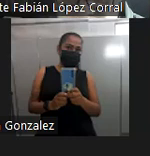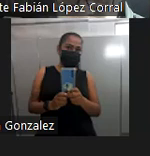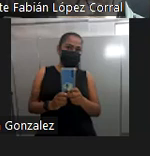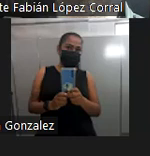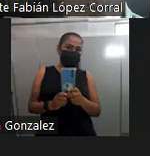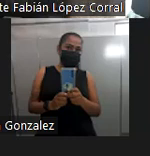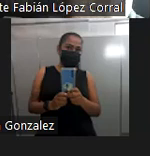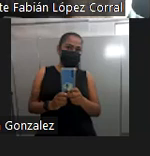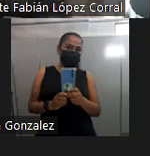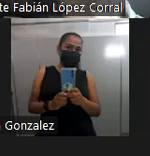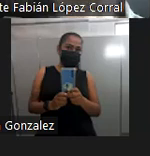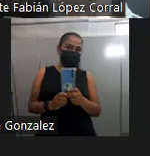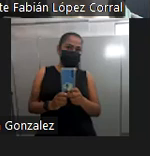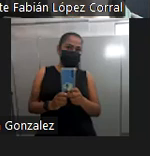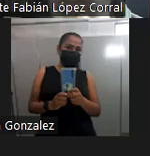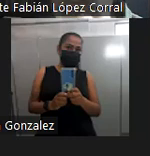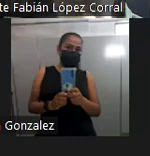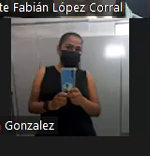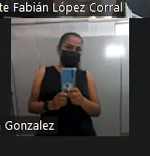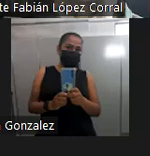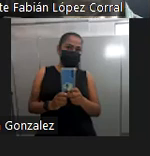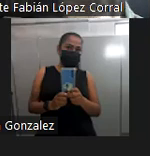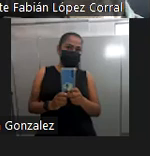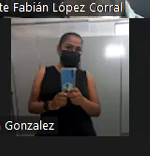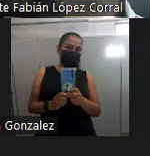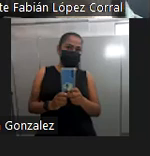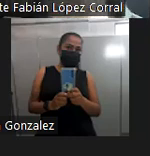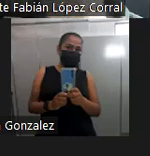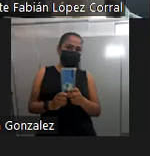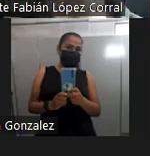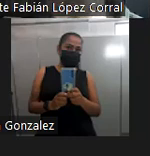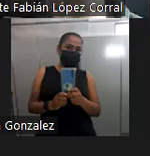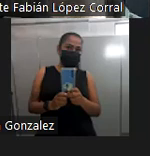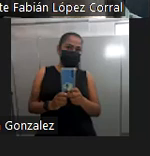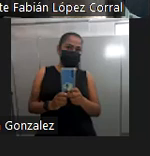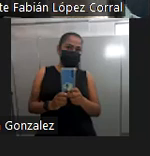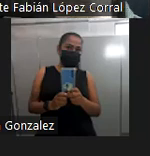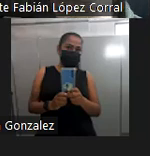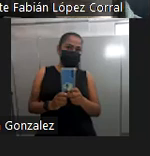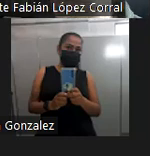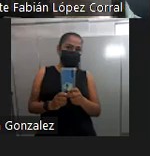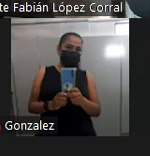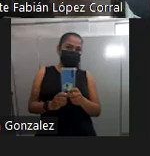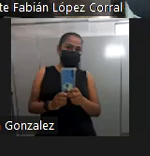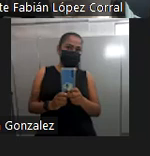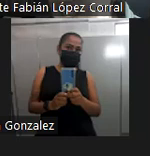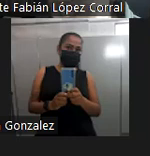pues bueno no es recomendable estar cerca de un volcán si no preguntan a los de pompeya